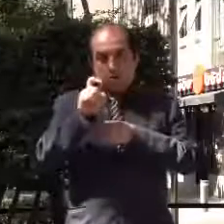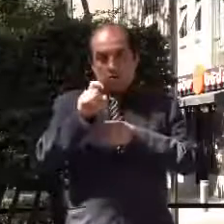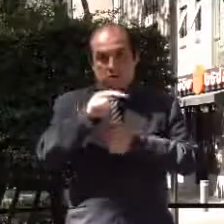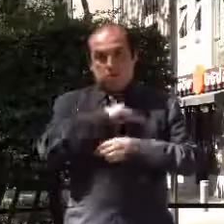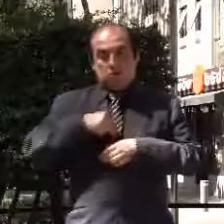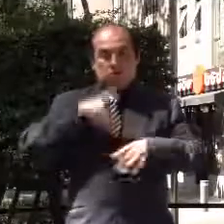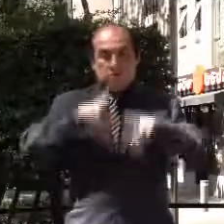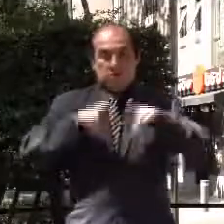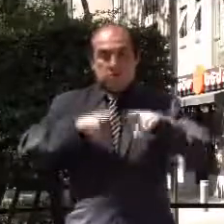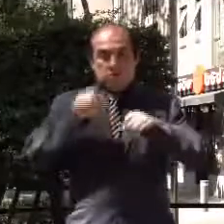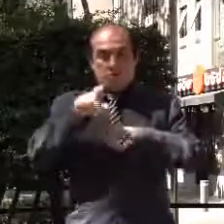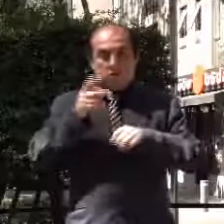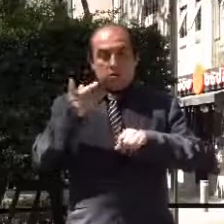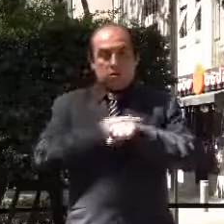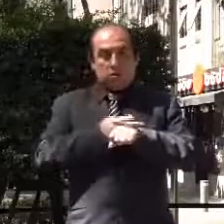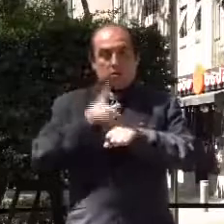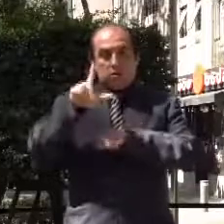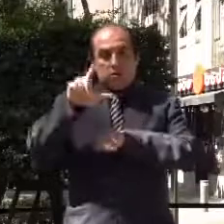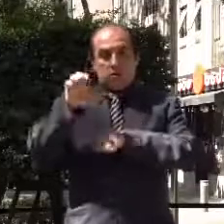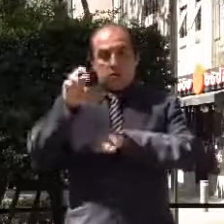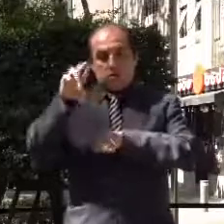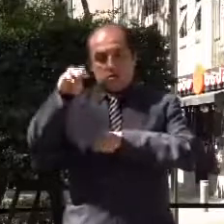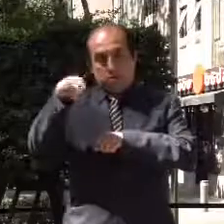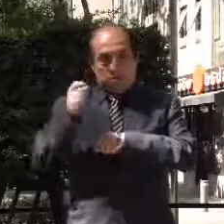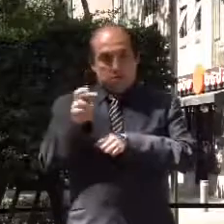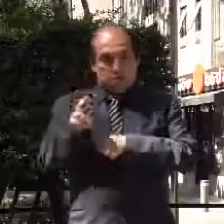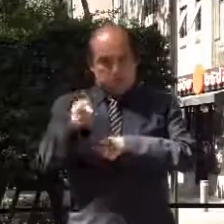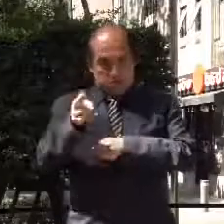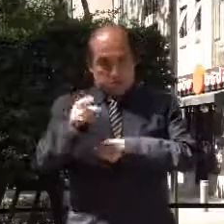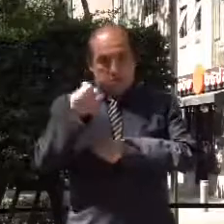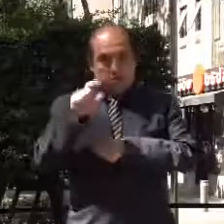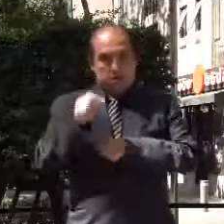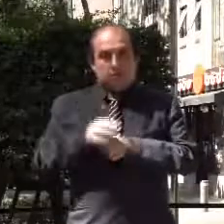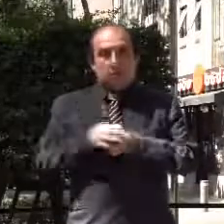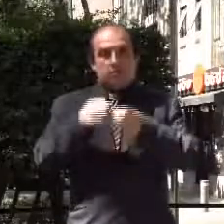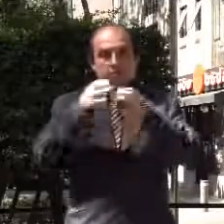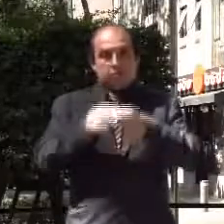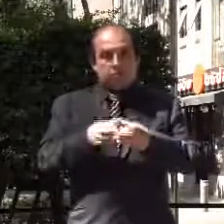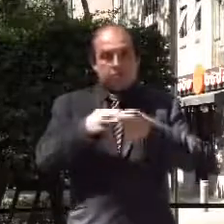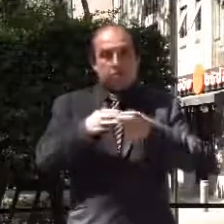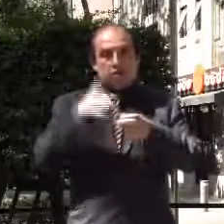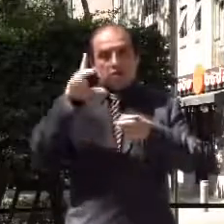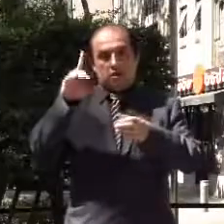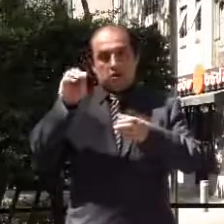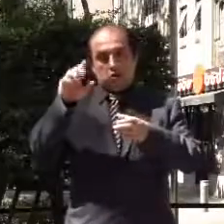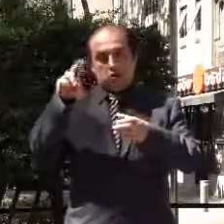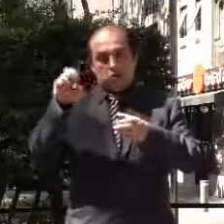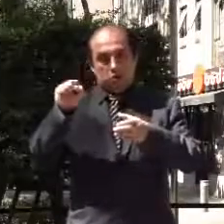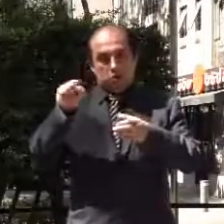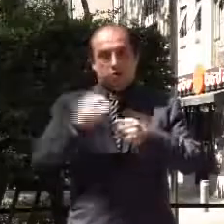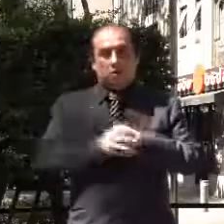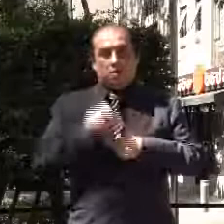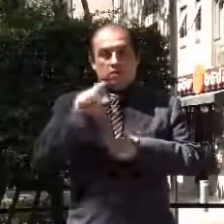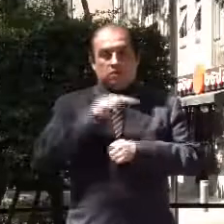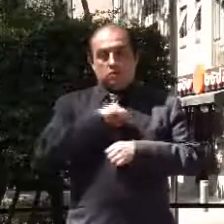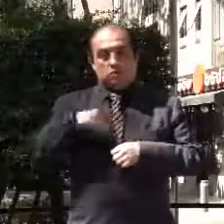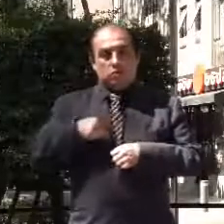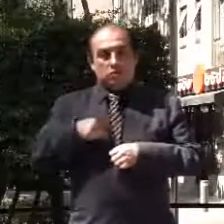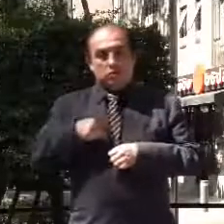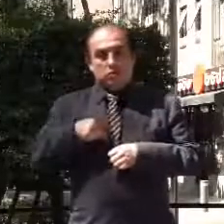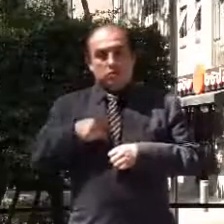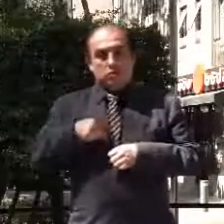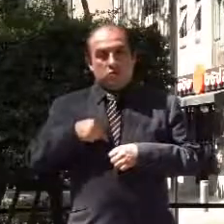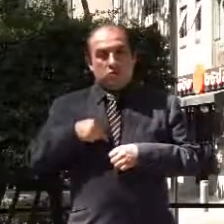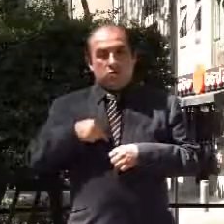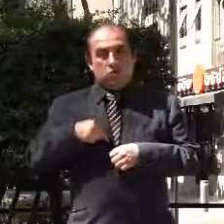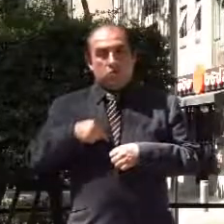también de lo que pase a veces en Lerma, de lo que pase en Tanque de Dolores, o sea, también no somos autosuficientes en ese sentido.